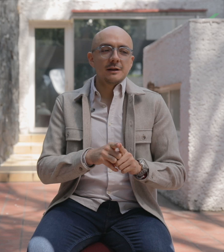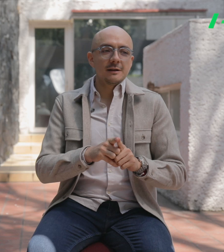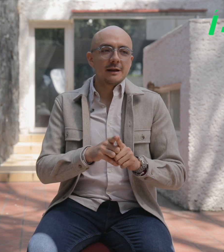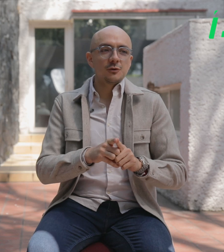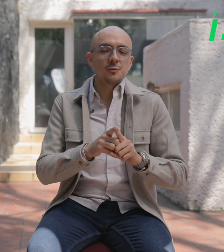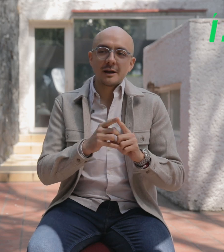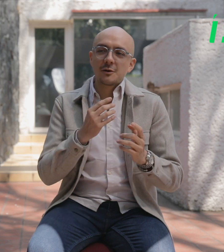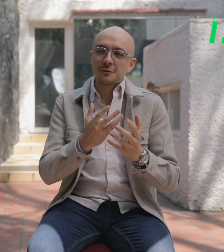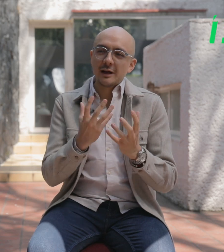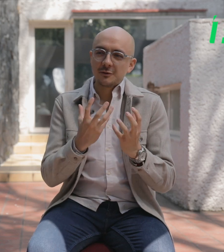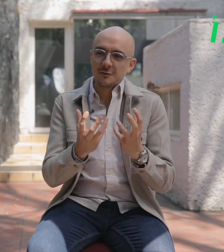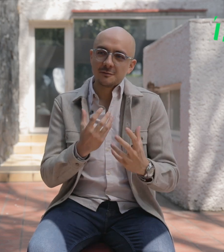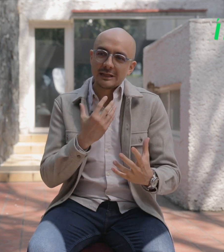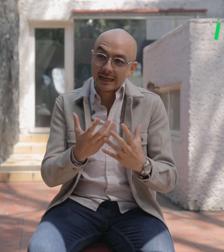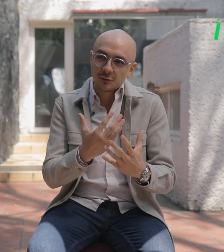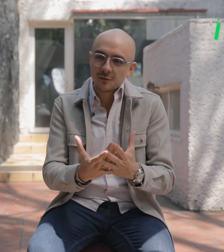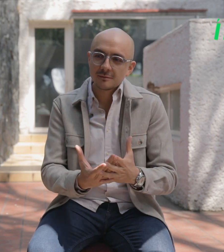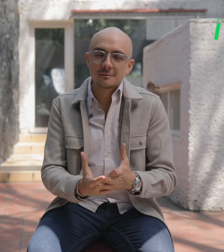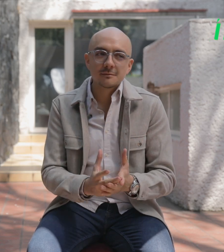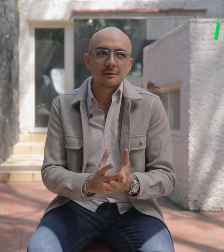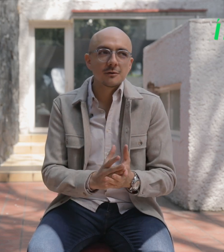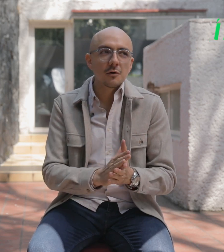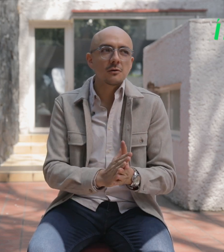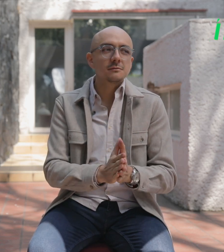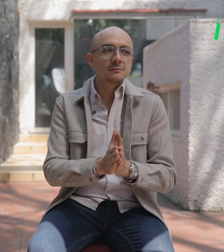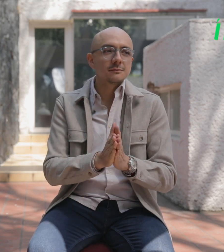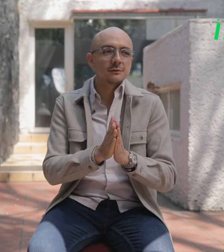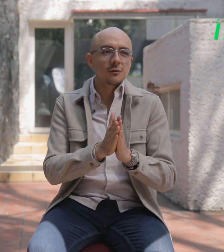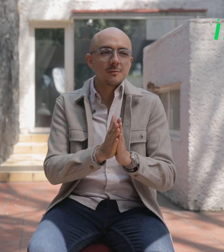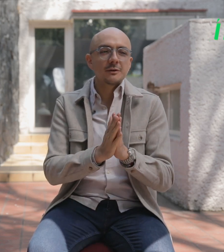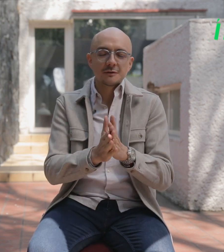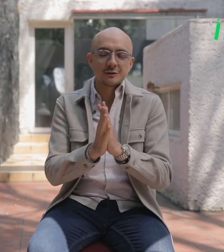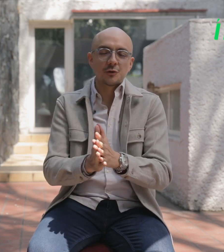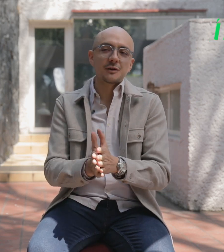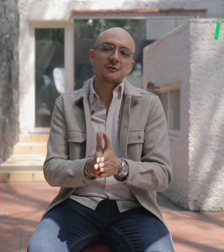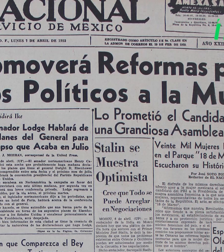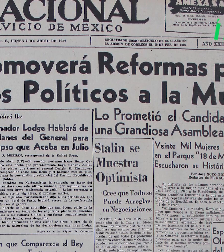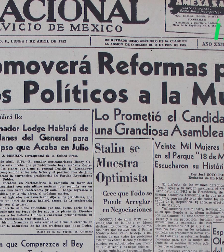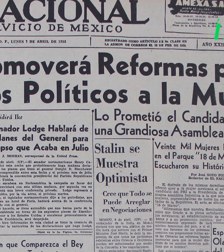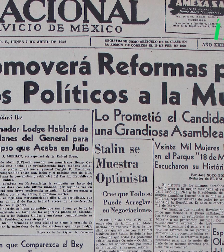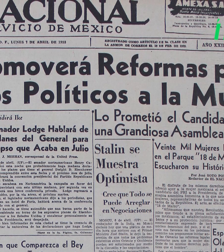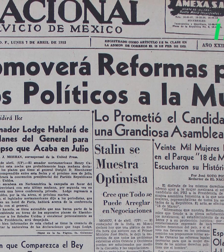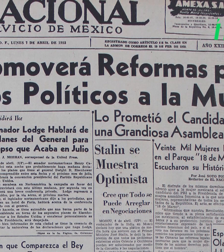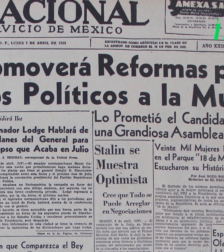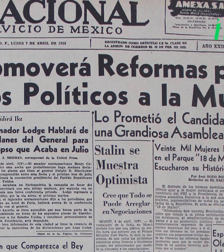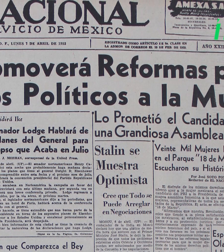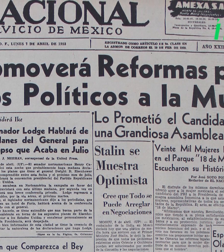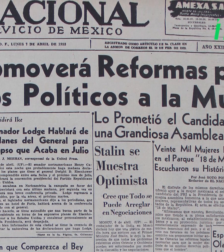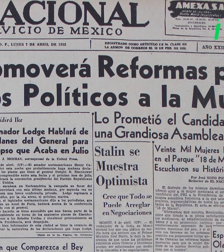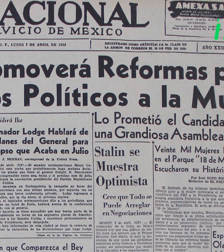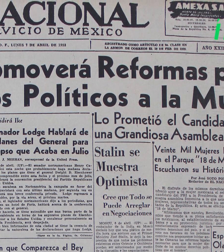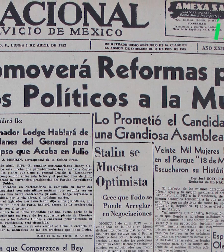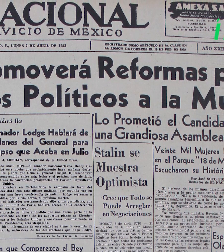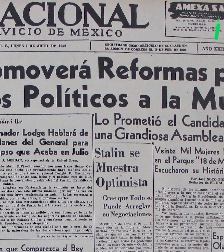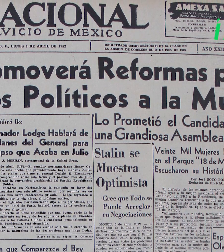chicos tuvieran contacto directo con documentos históricos. Creo